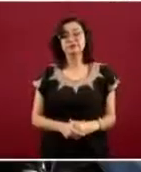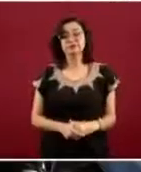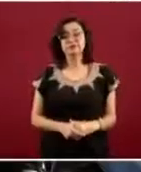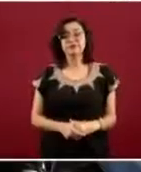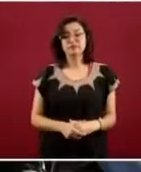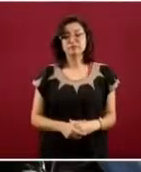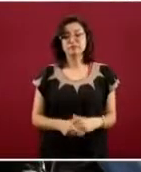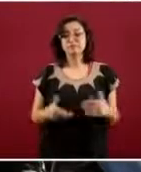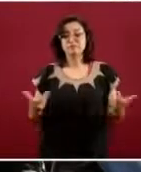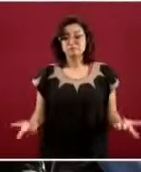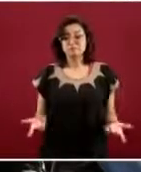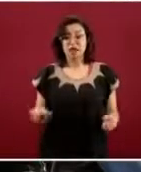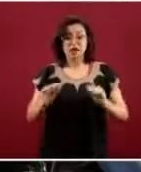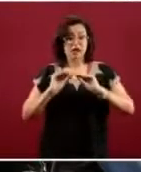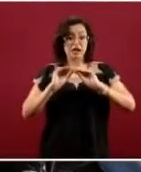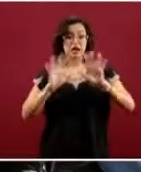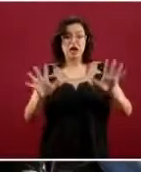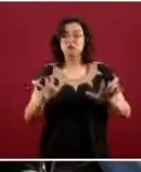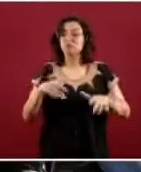realidad debe cambiar